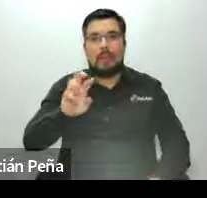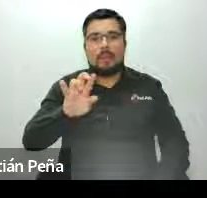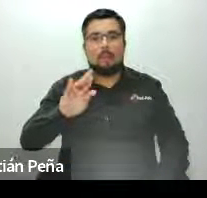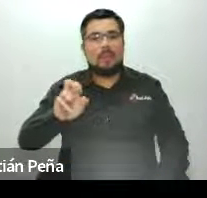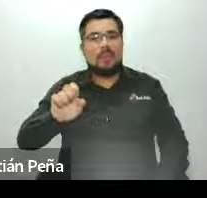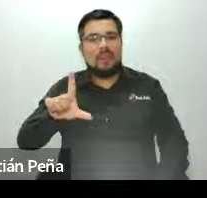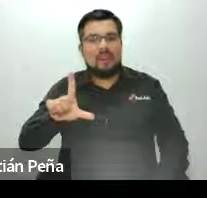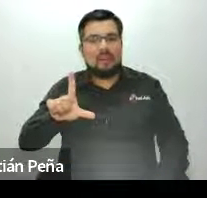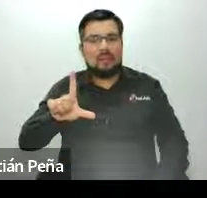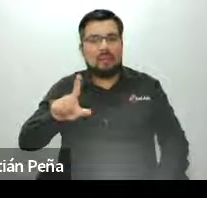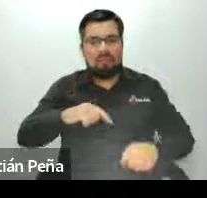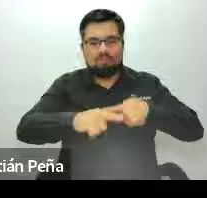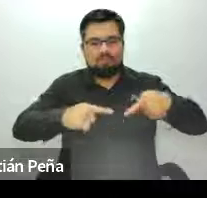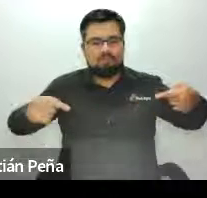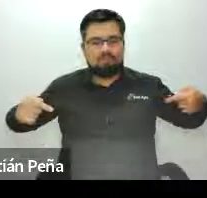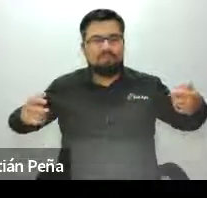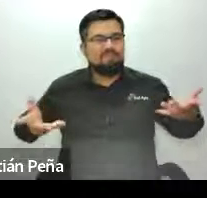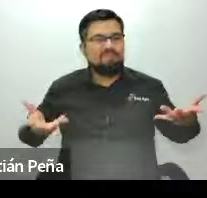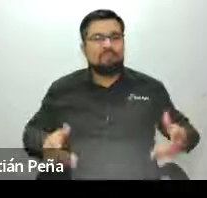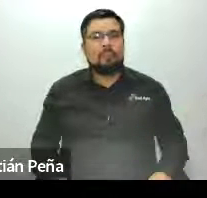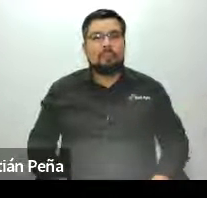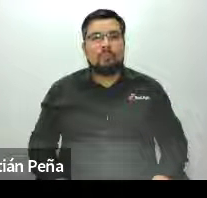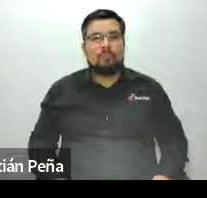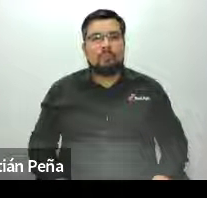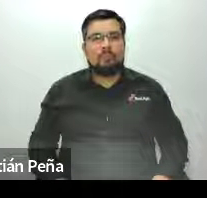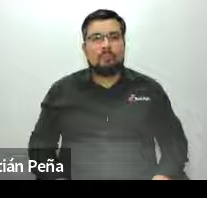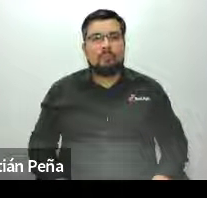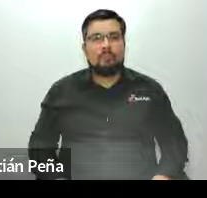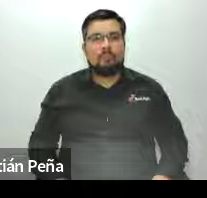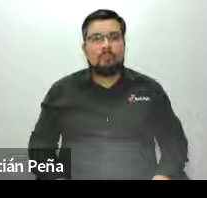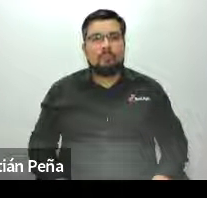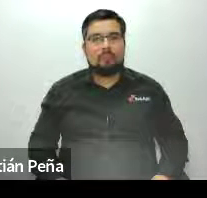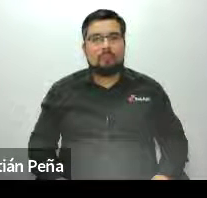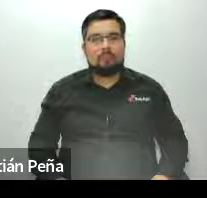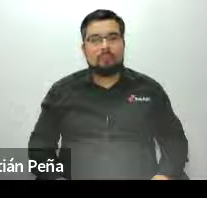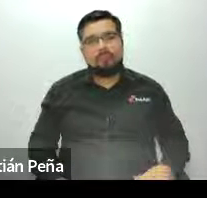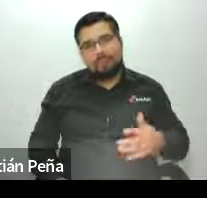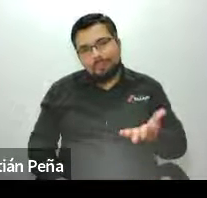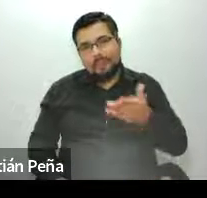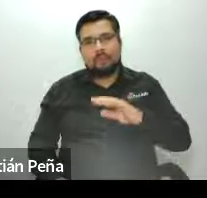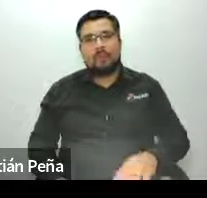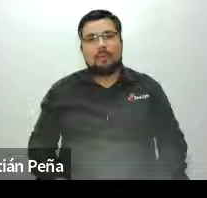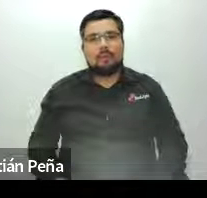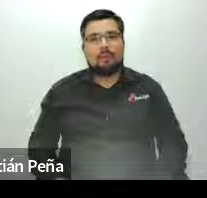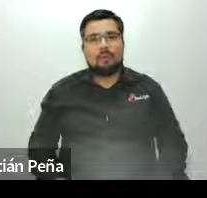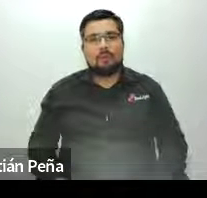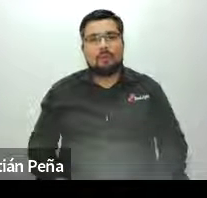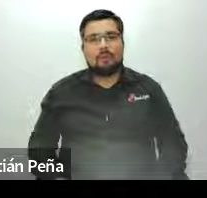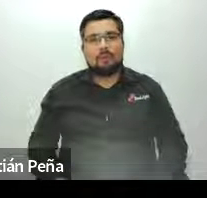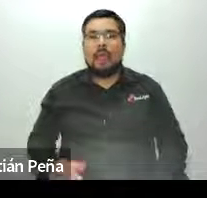Claro, está muy instalado y uno entiende que así sea, porque así, o sea, es